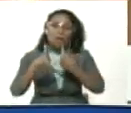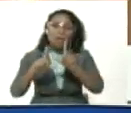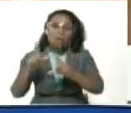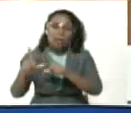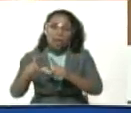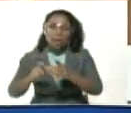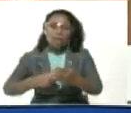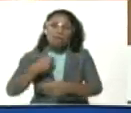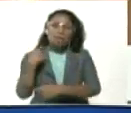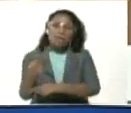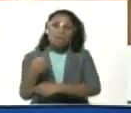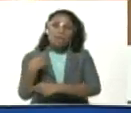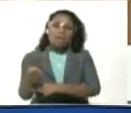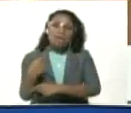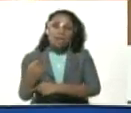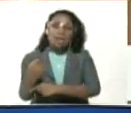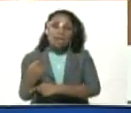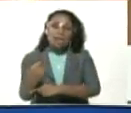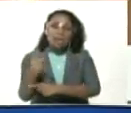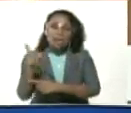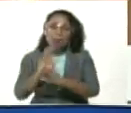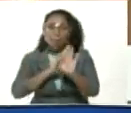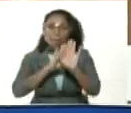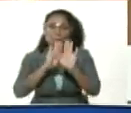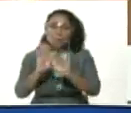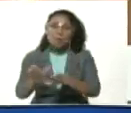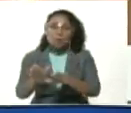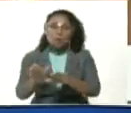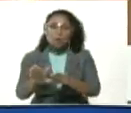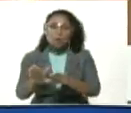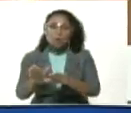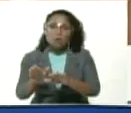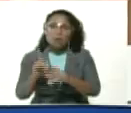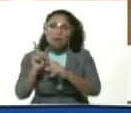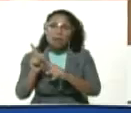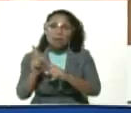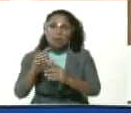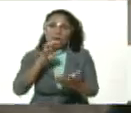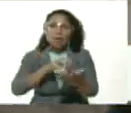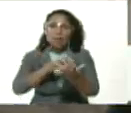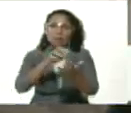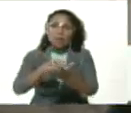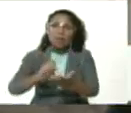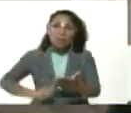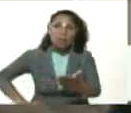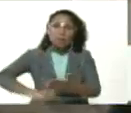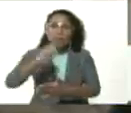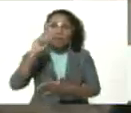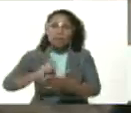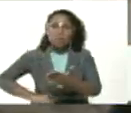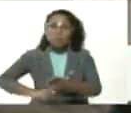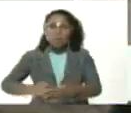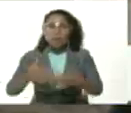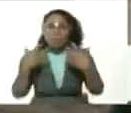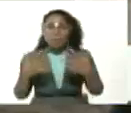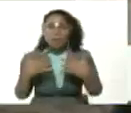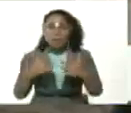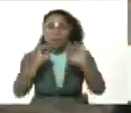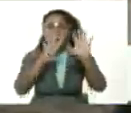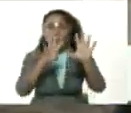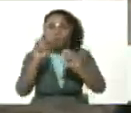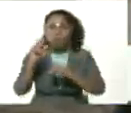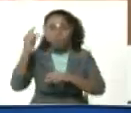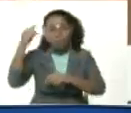y financieras en el apoyo a estos estados. Firmo el decreto de emergencia por 90